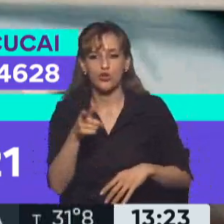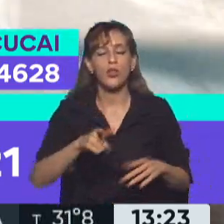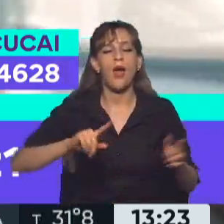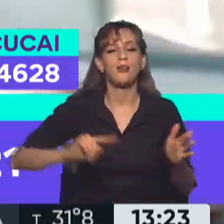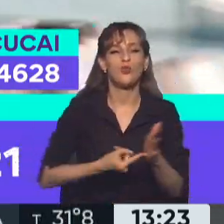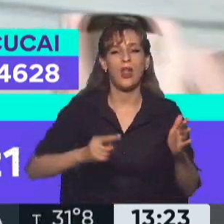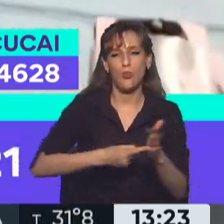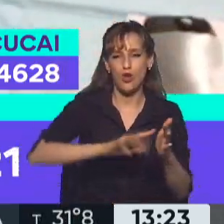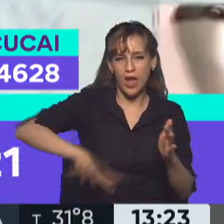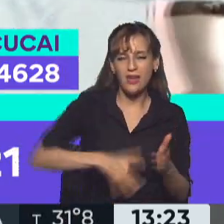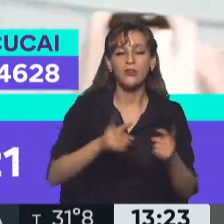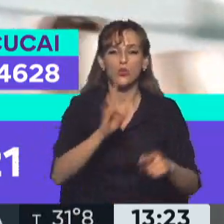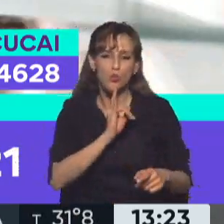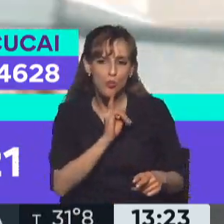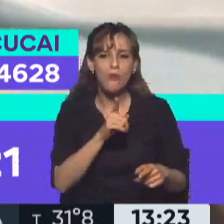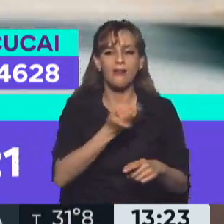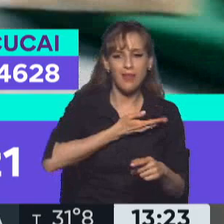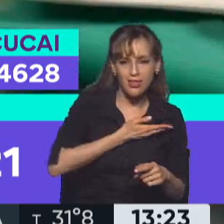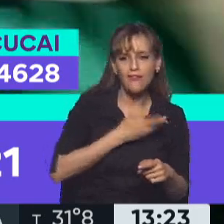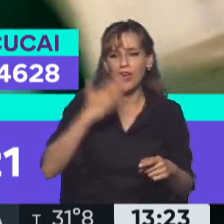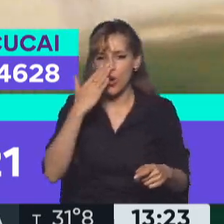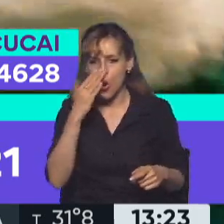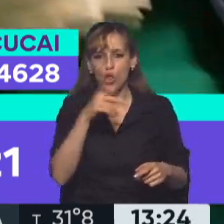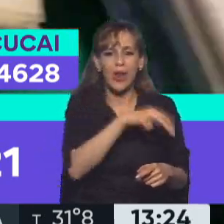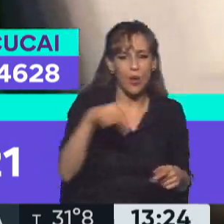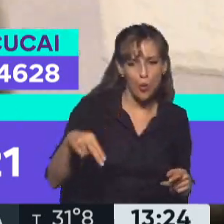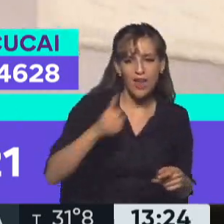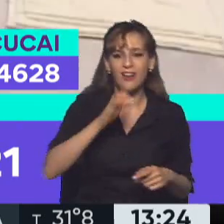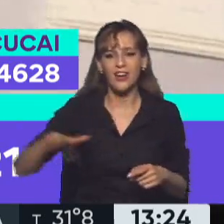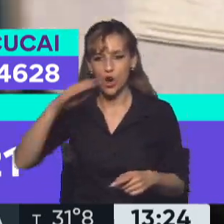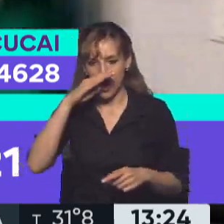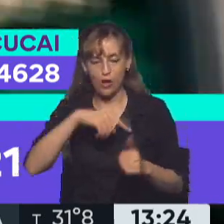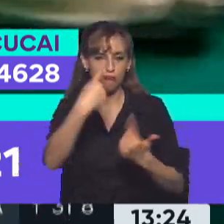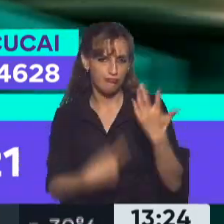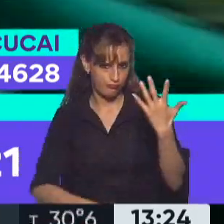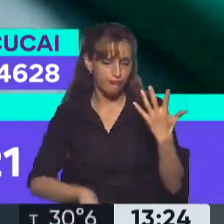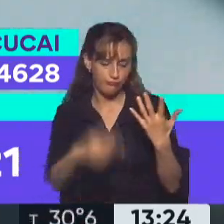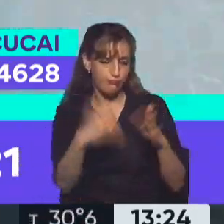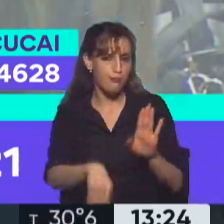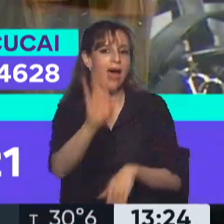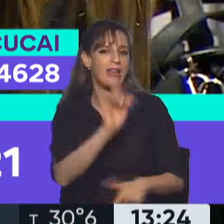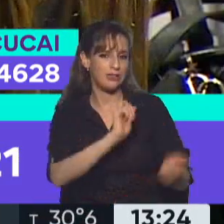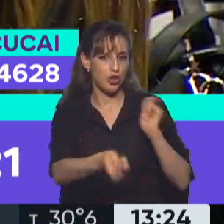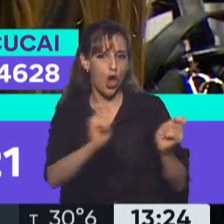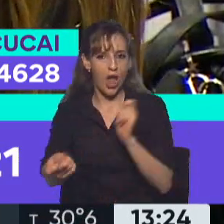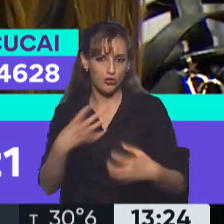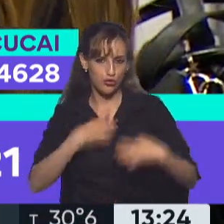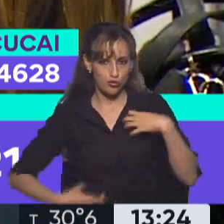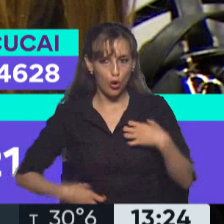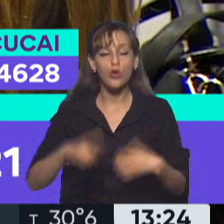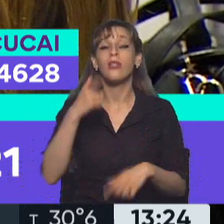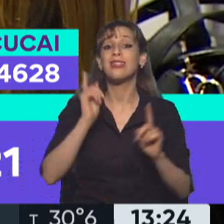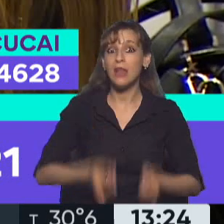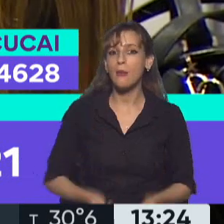Autónoma de Buenos Aires, Tucumán, Santa Fe, Córdoba, Neuquén y Río Negro. Con una premisa, la campaña de